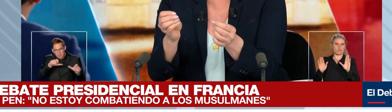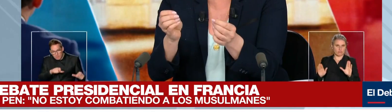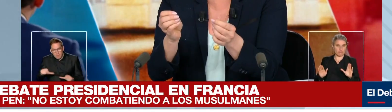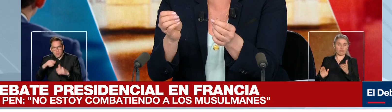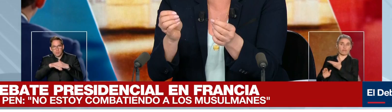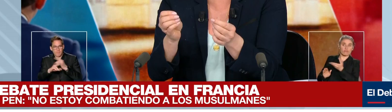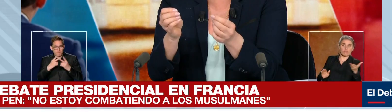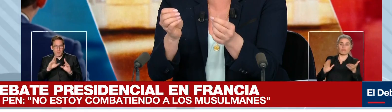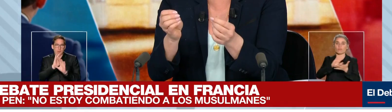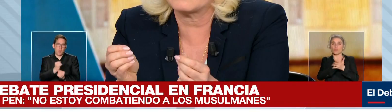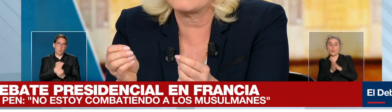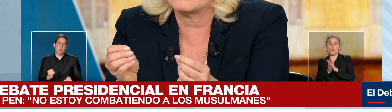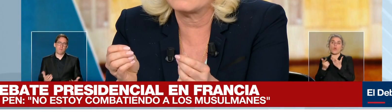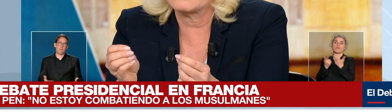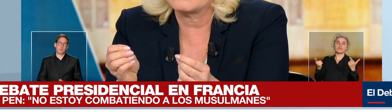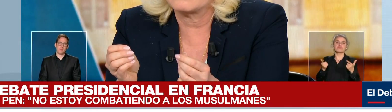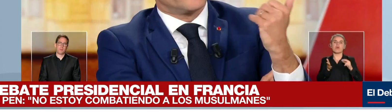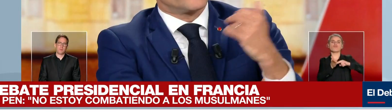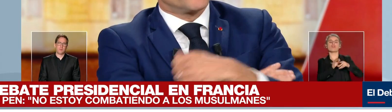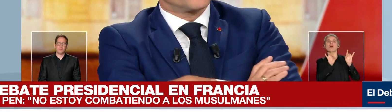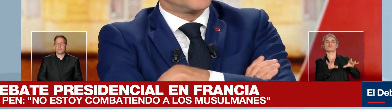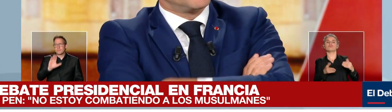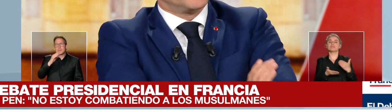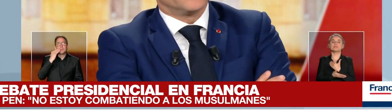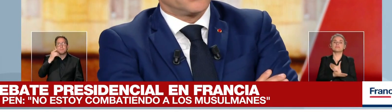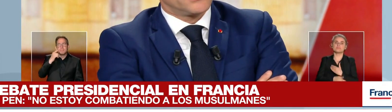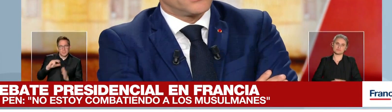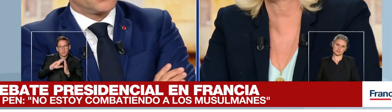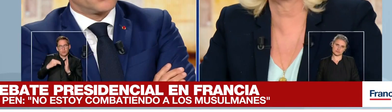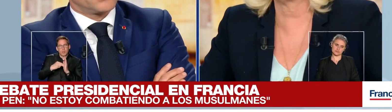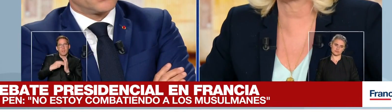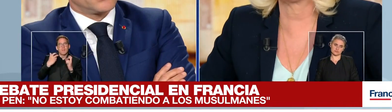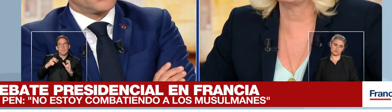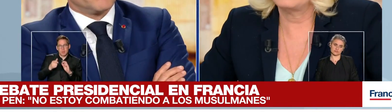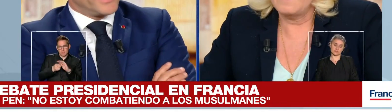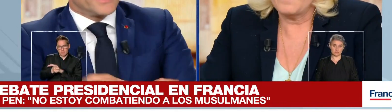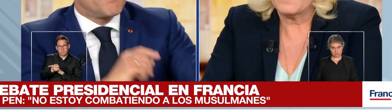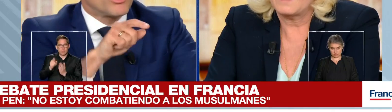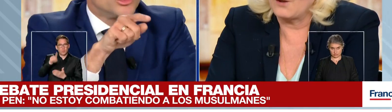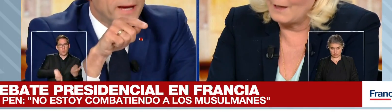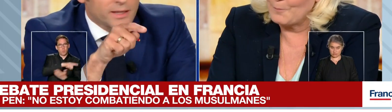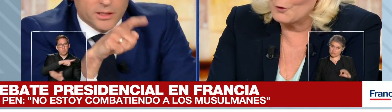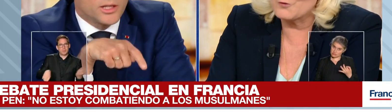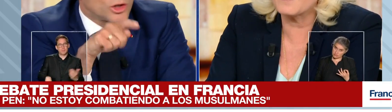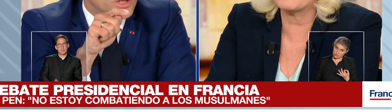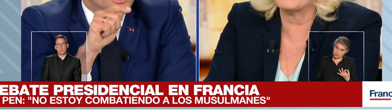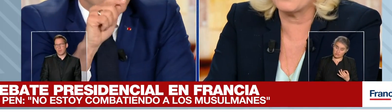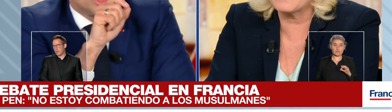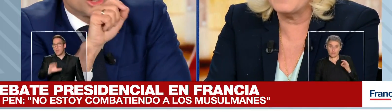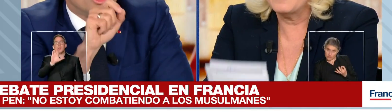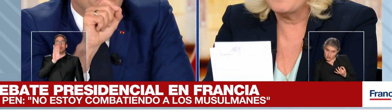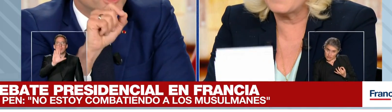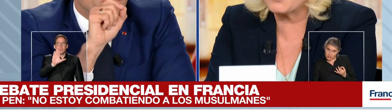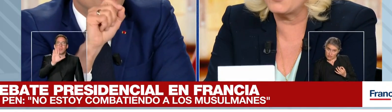hacen los un trabajo no increíble con las asociaciones. De la laicidad, ¿qué pasó con ellos? Les quitamos las subvenciones, señora Le Pen. Ah, yo quisiera bien comprobar